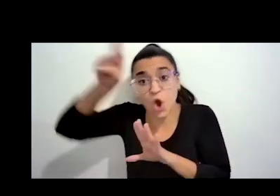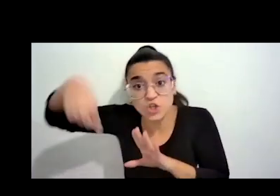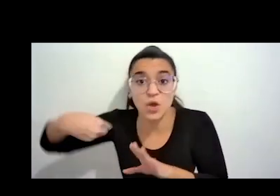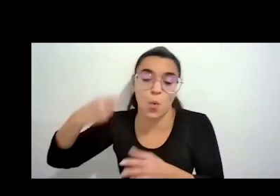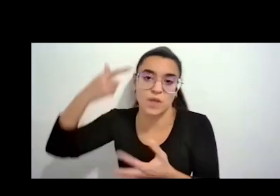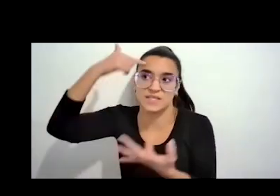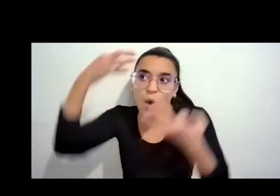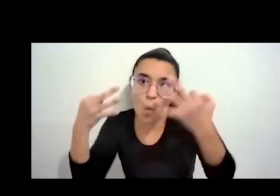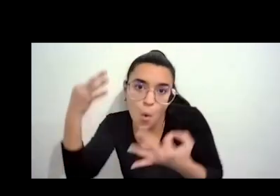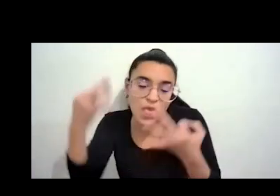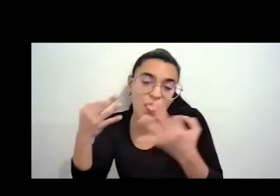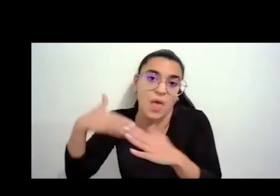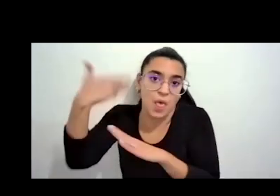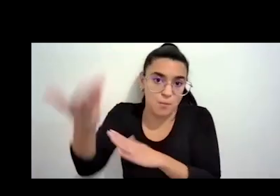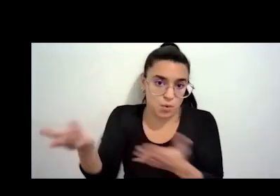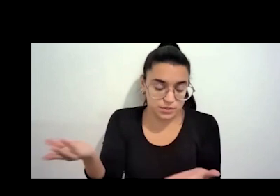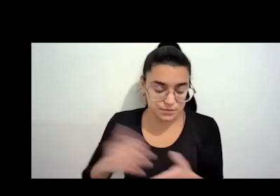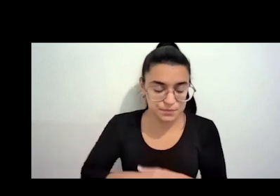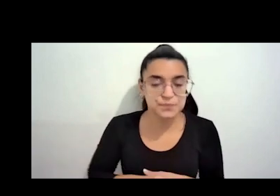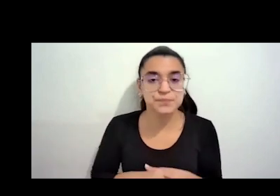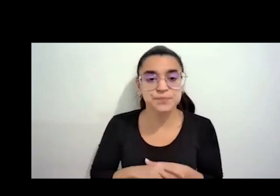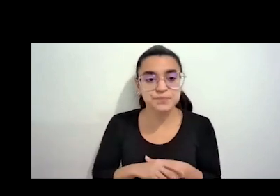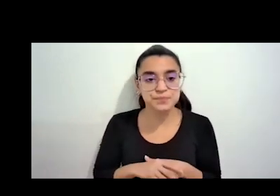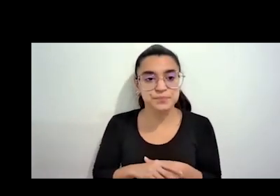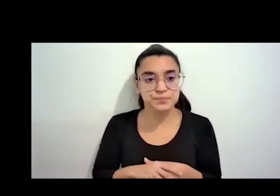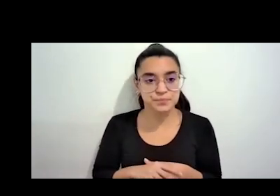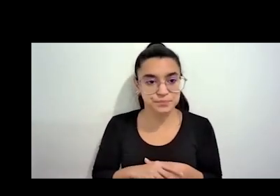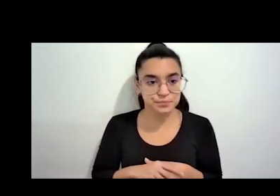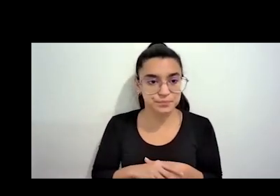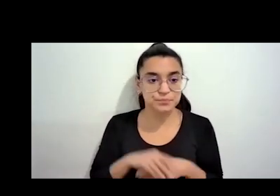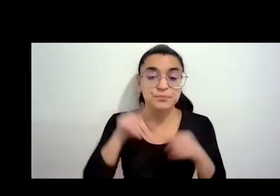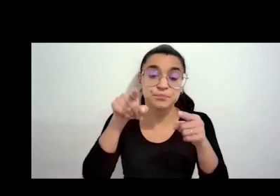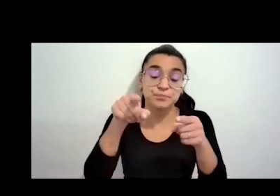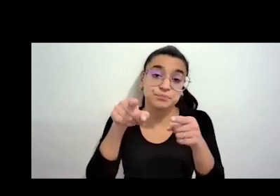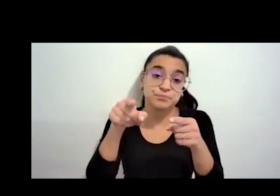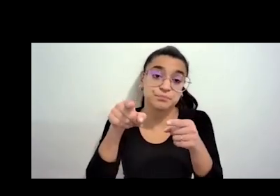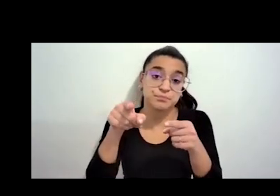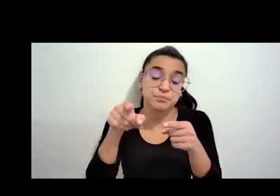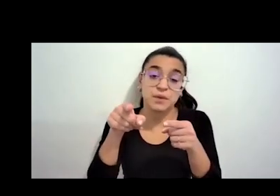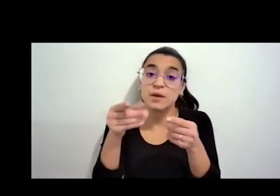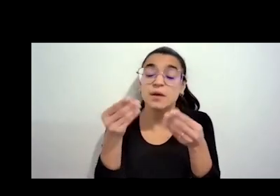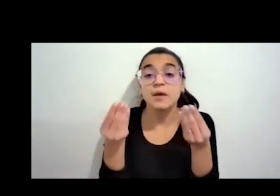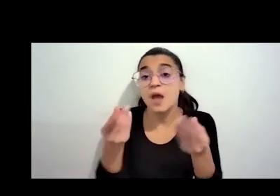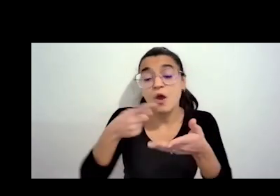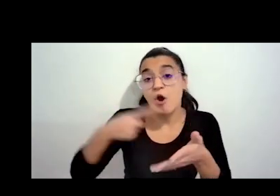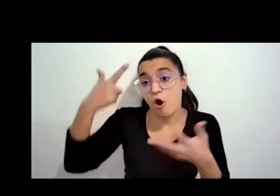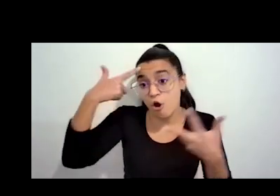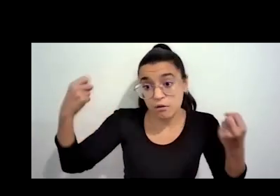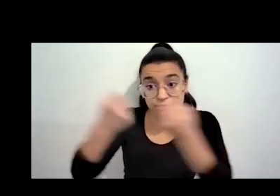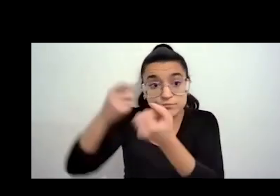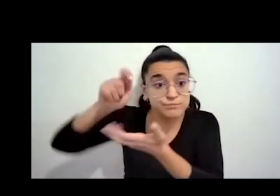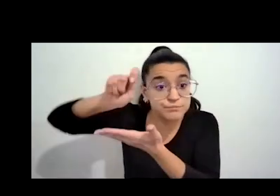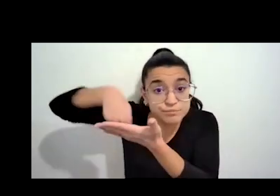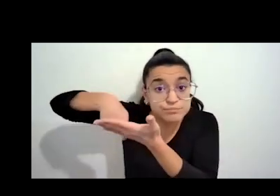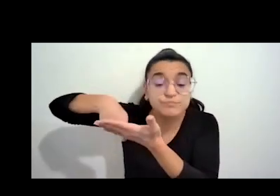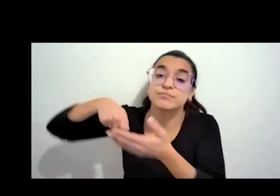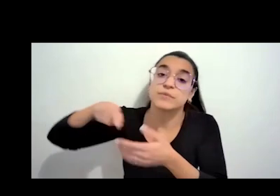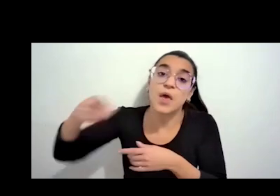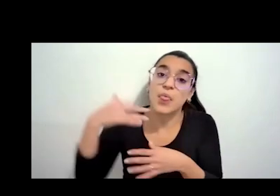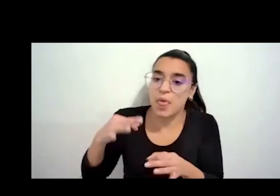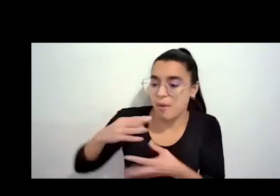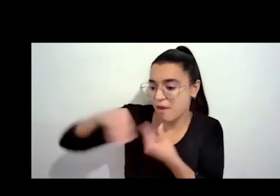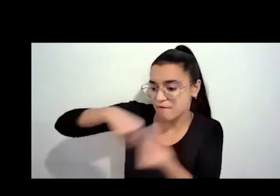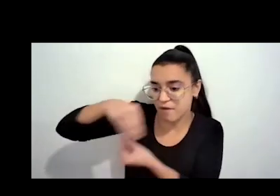tiene, darlo, ¿sí? Y el efecto del consentimiento es generar vínculo filiatorio.